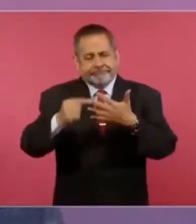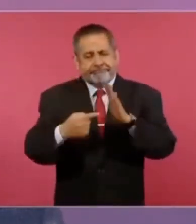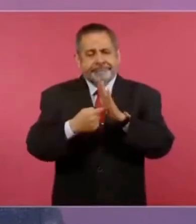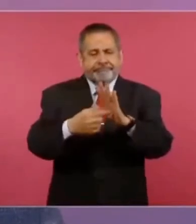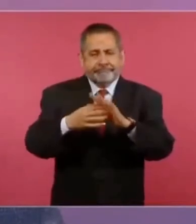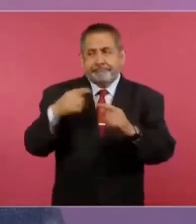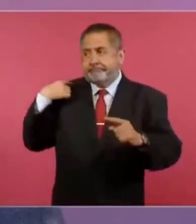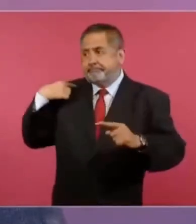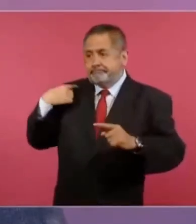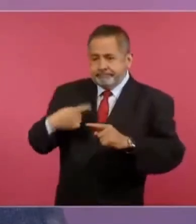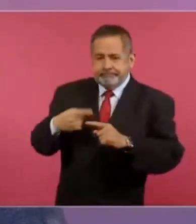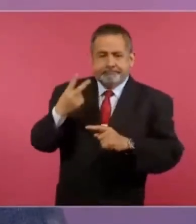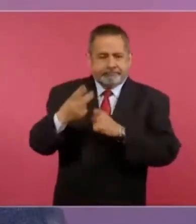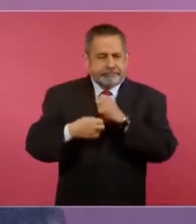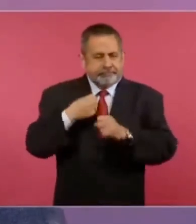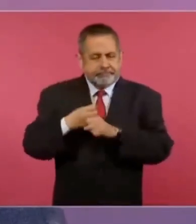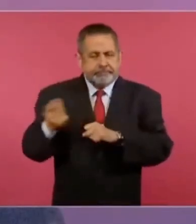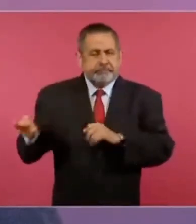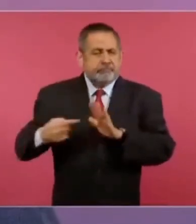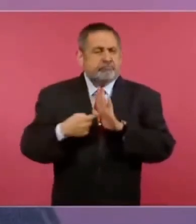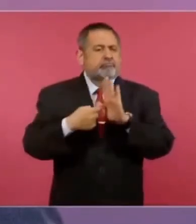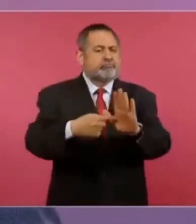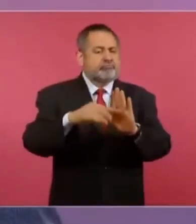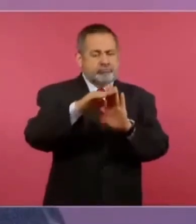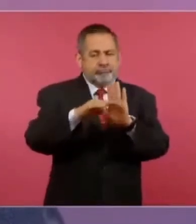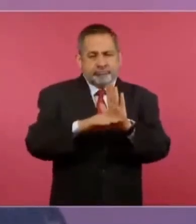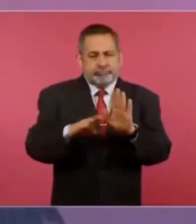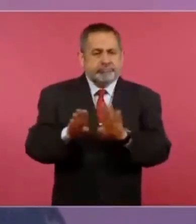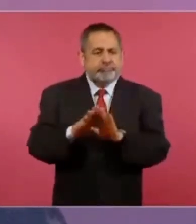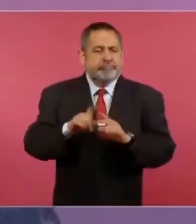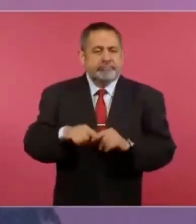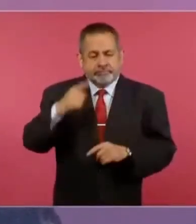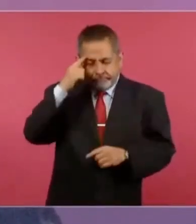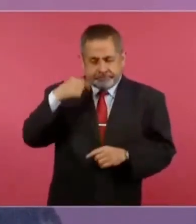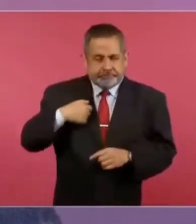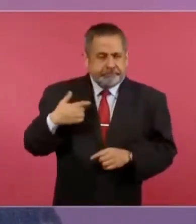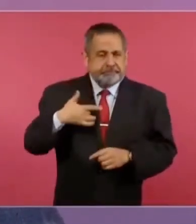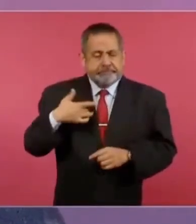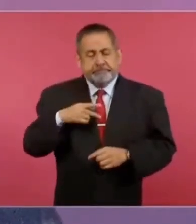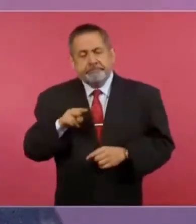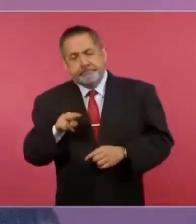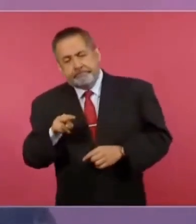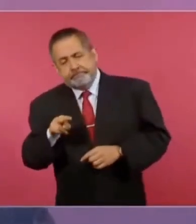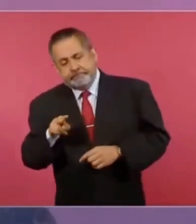últimos 2 años, y nos presentará para mí lo que es el